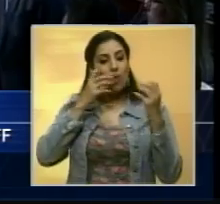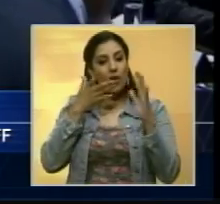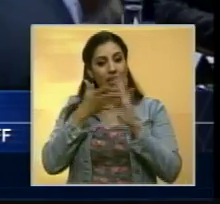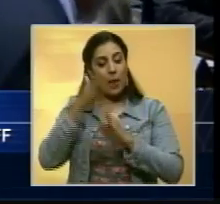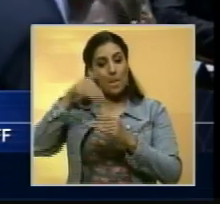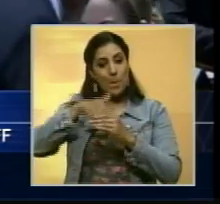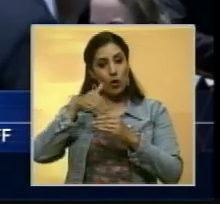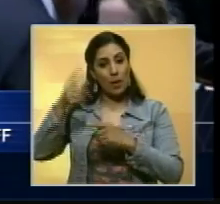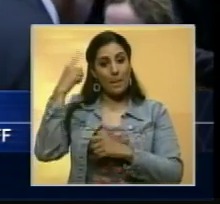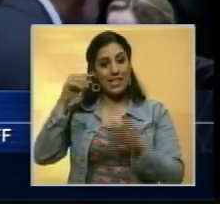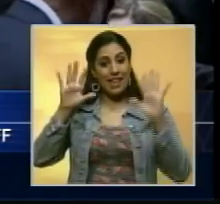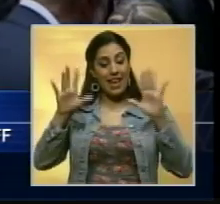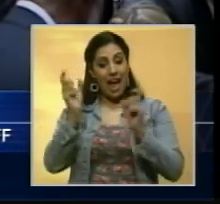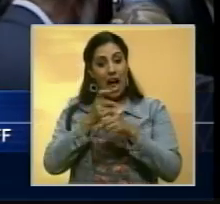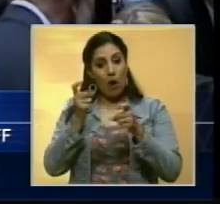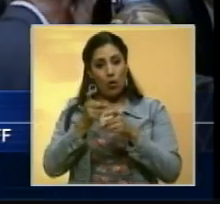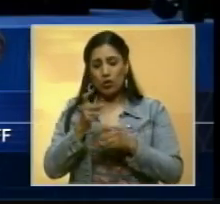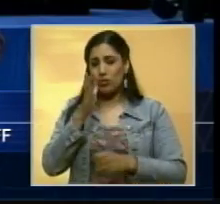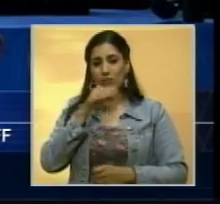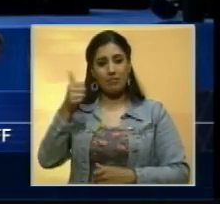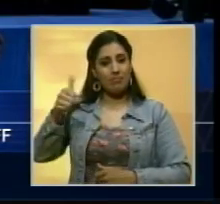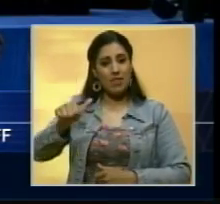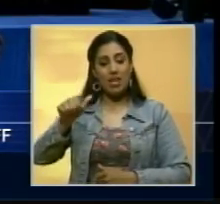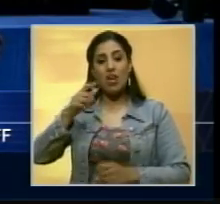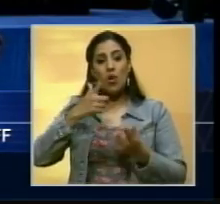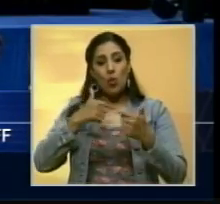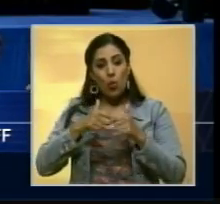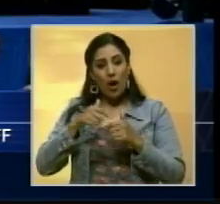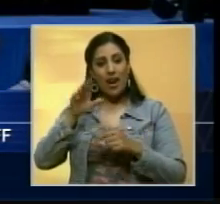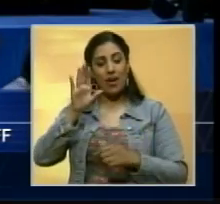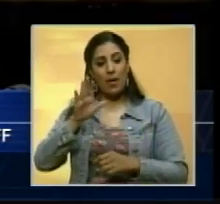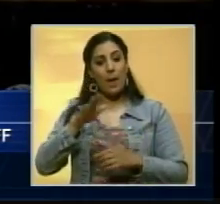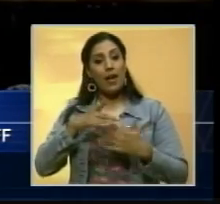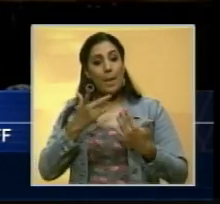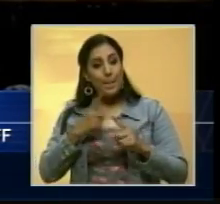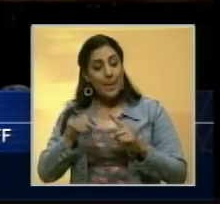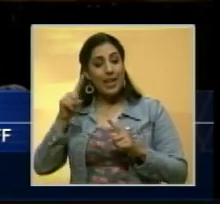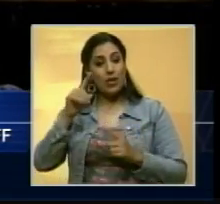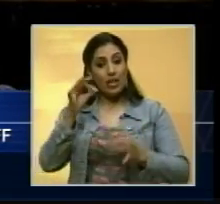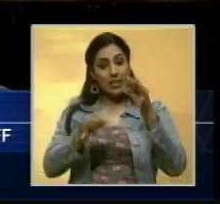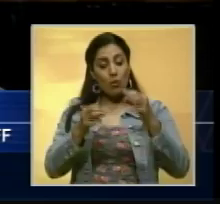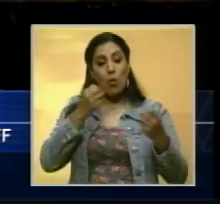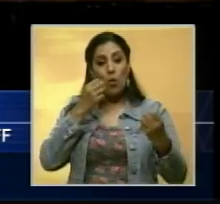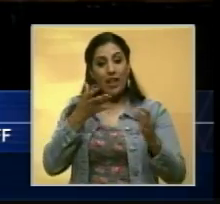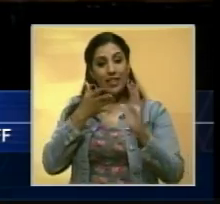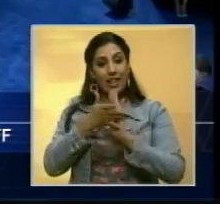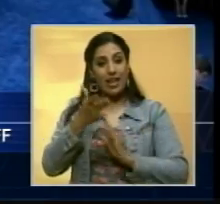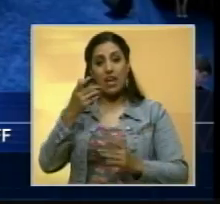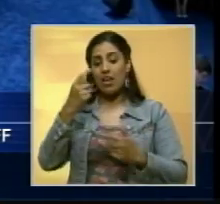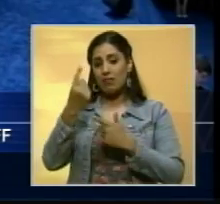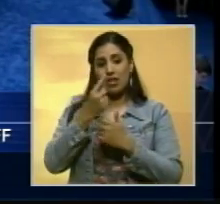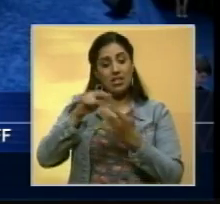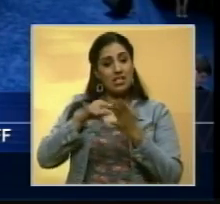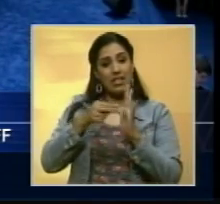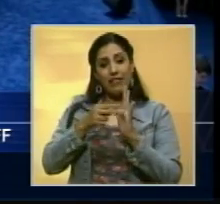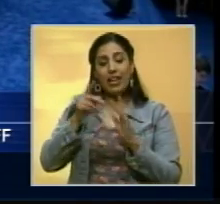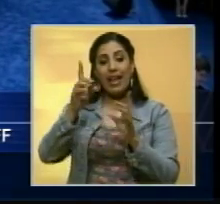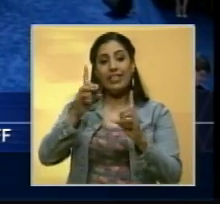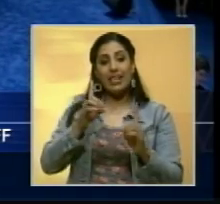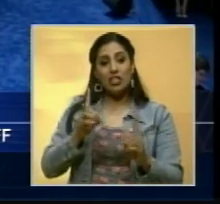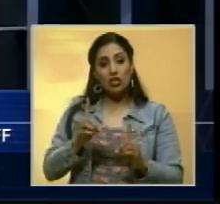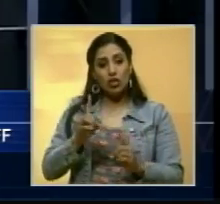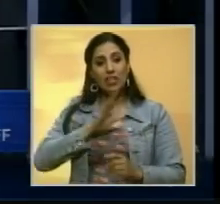que la votación del pasado 10 de agosto incumplió procedimientos protocolarios. Sin embargo, el tribunal indicó que la Corte no le compete recusar